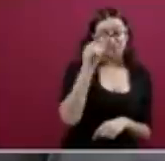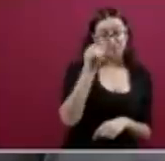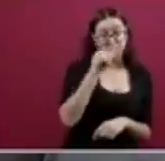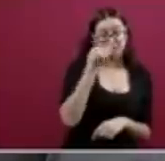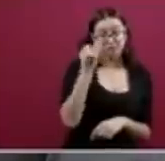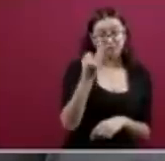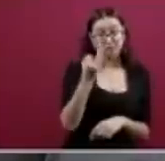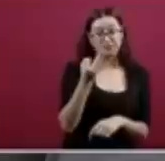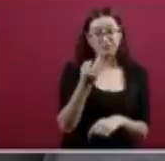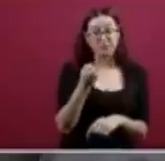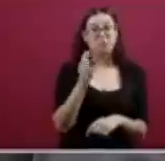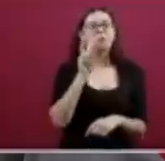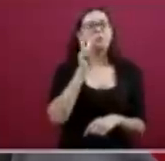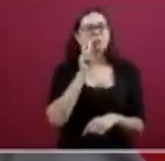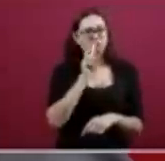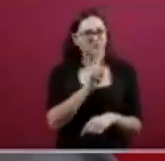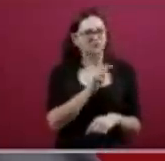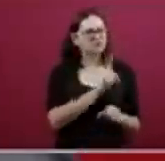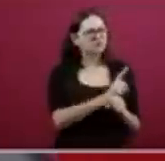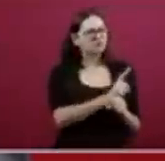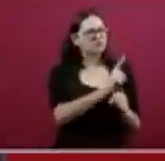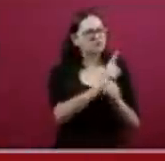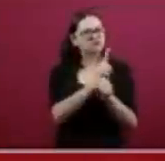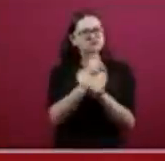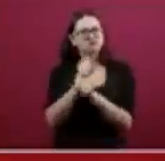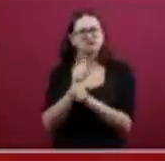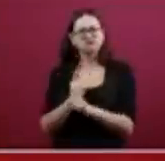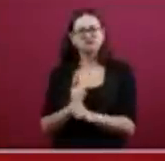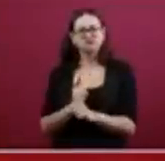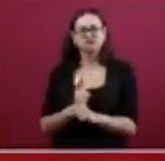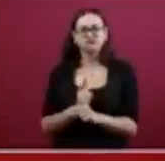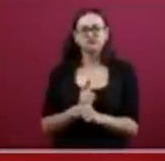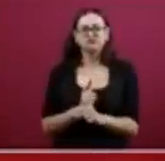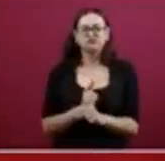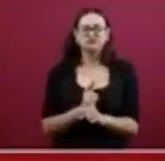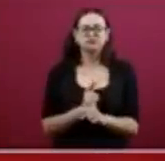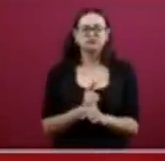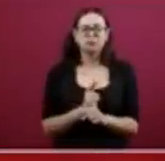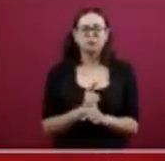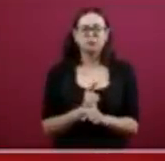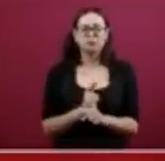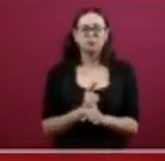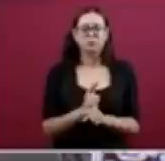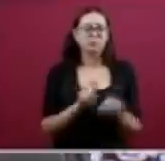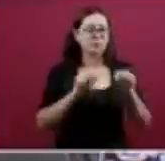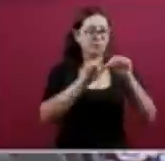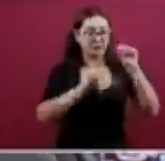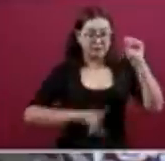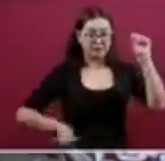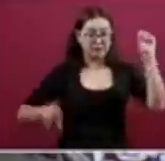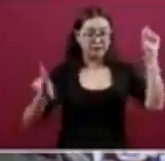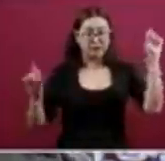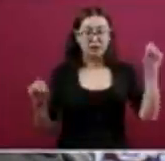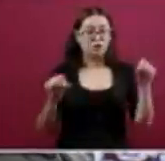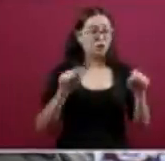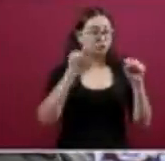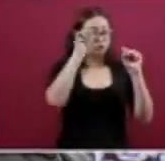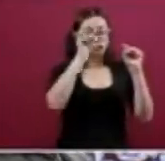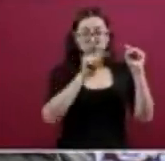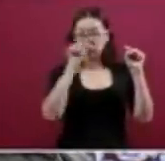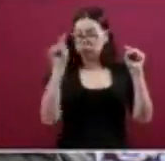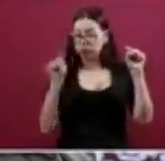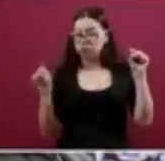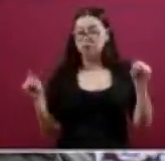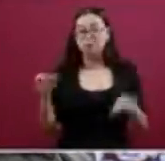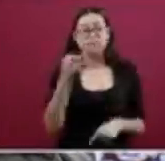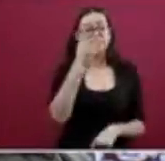yo he visto, he observado que una de las flores que se da en todos lados es la bugambilia,